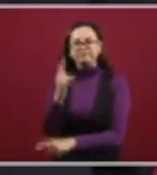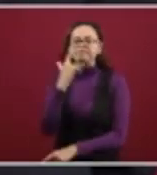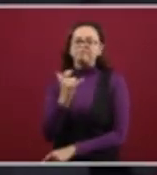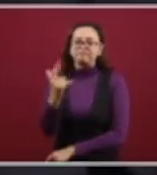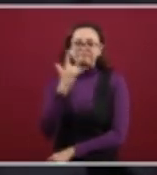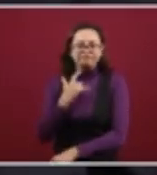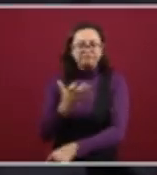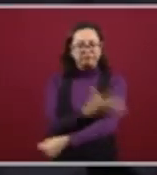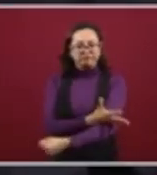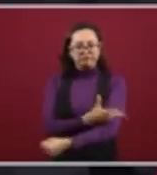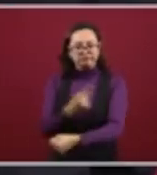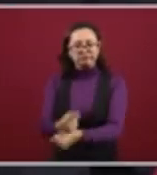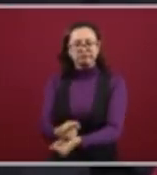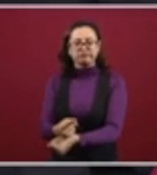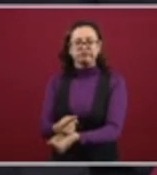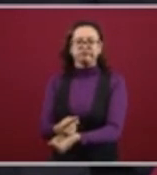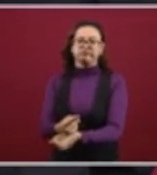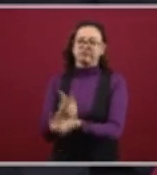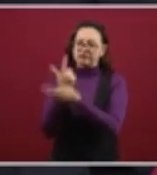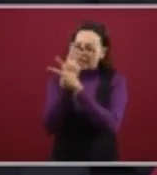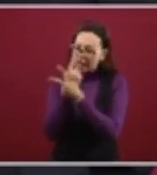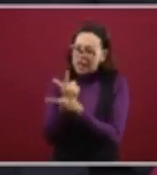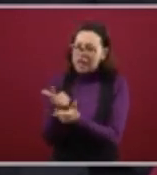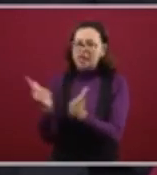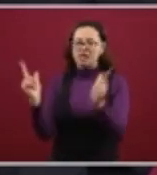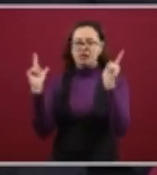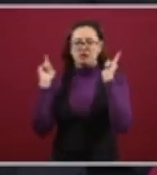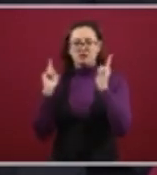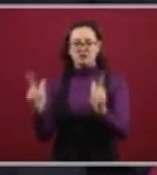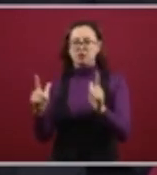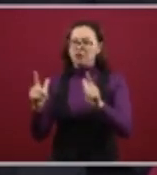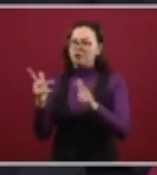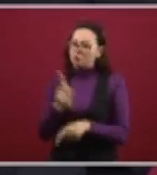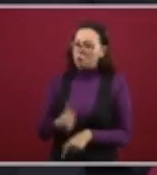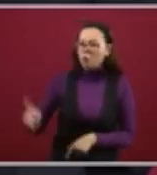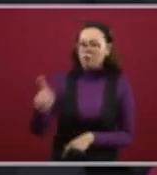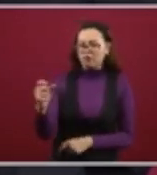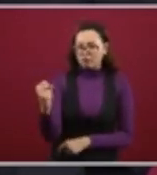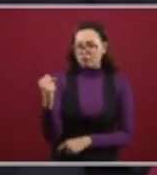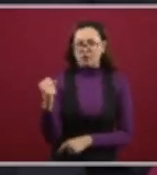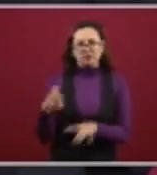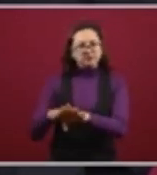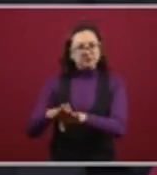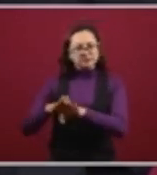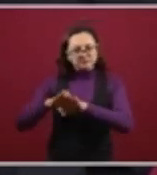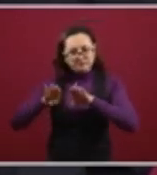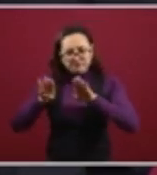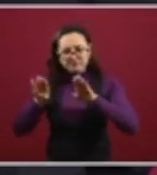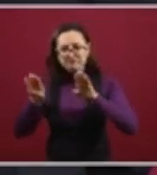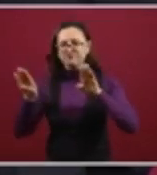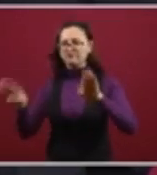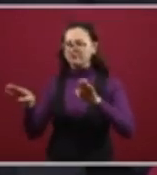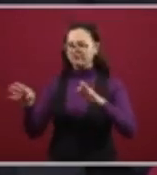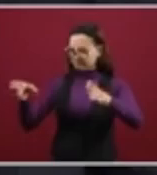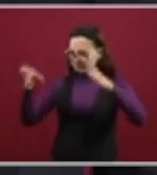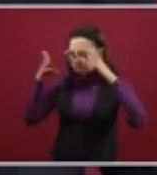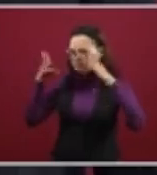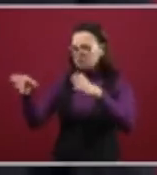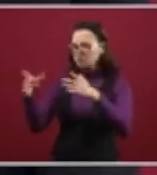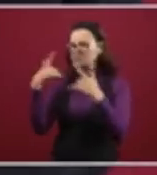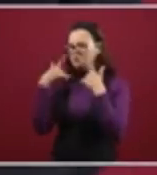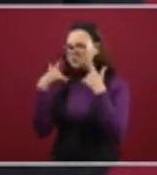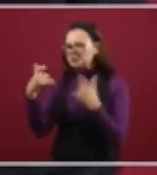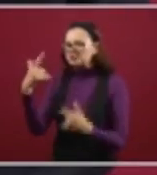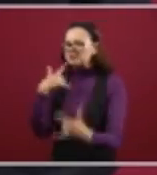honestidad, por la libertad, por la democracia, tiene uno un